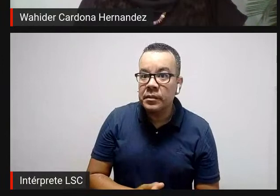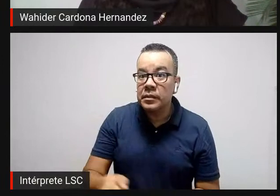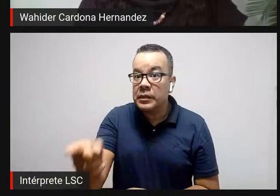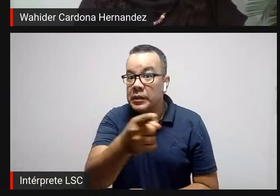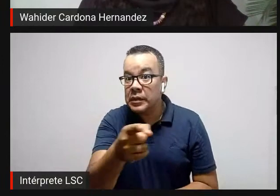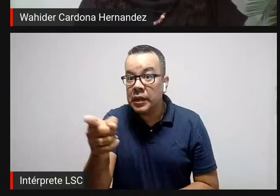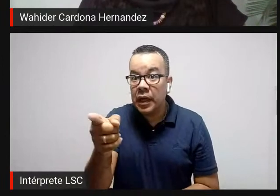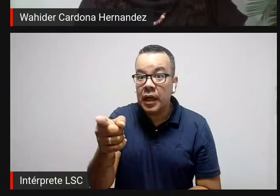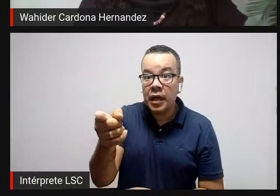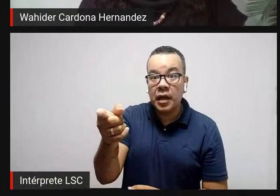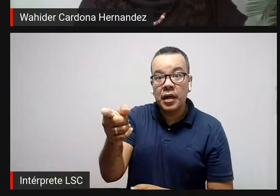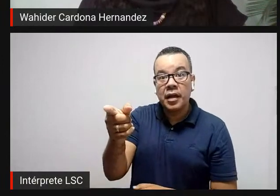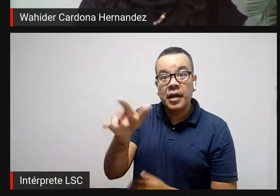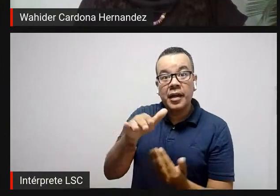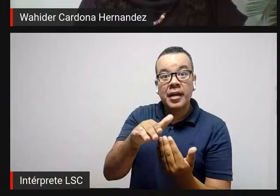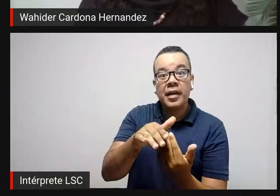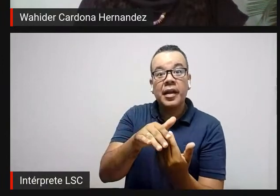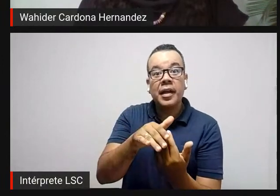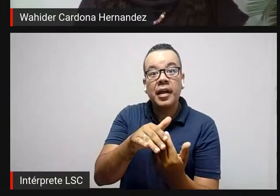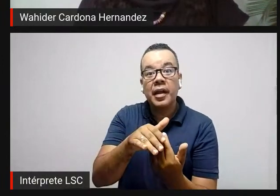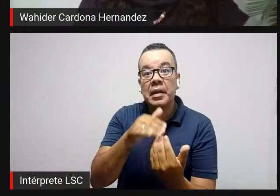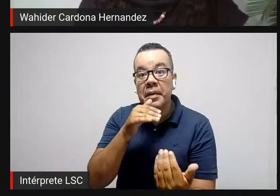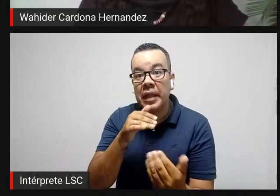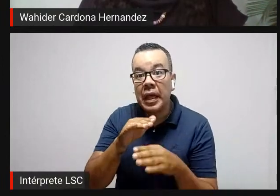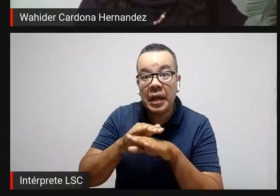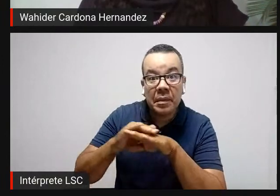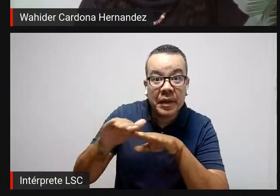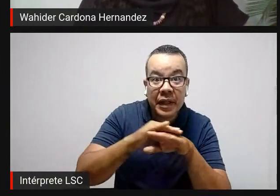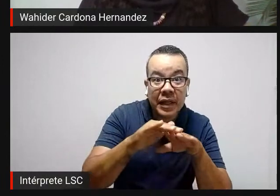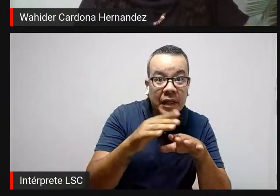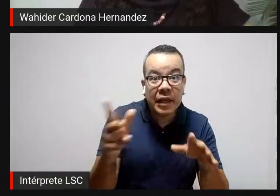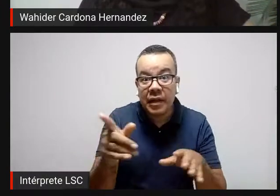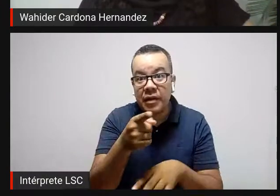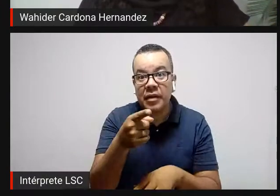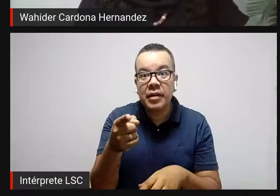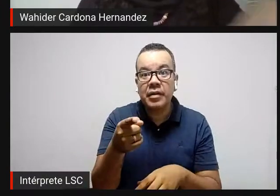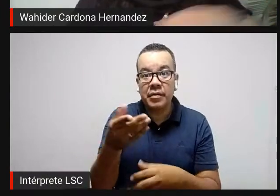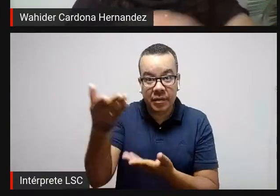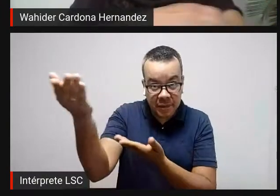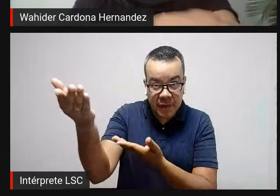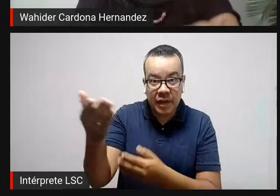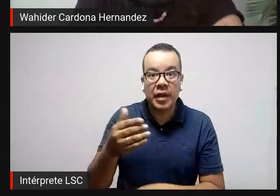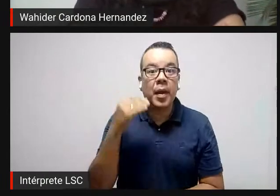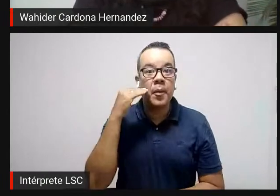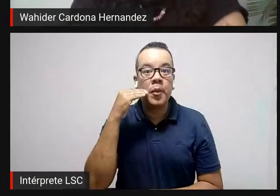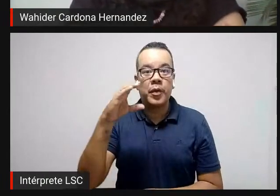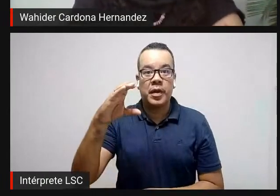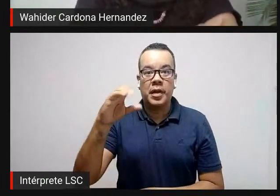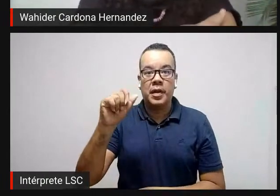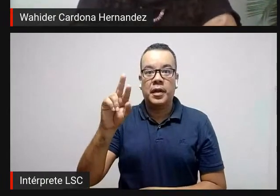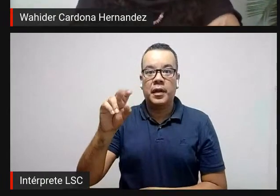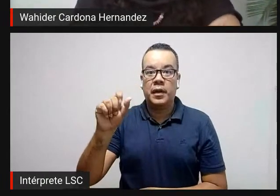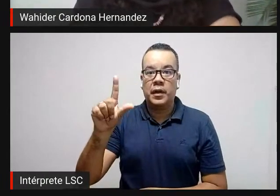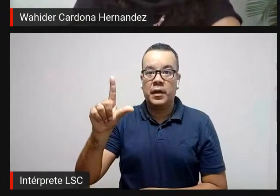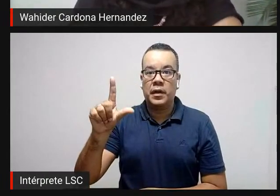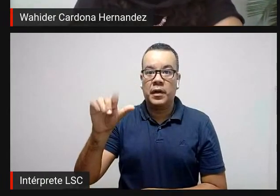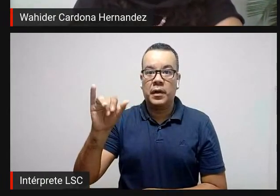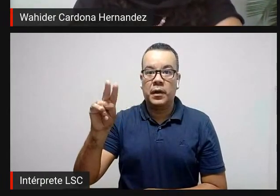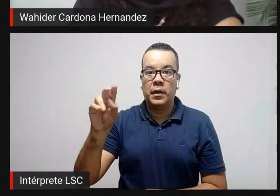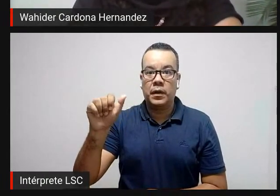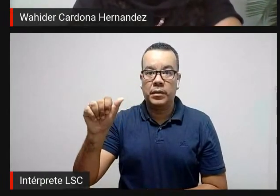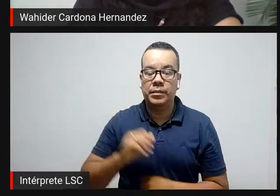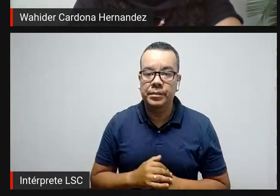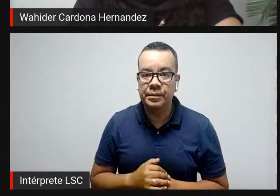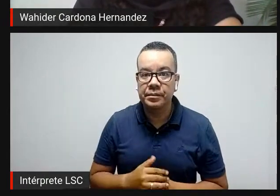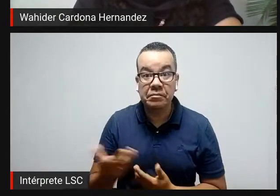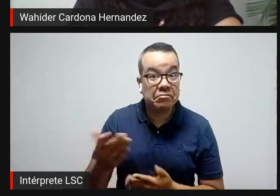tiene alguna invitación. Sé que Wider sí y yo también tengo las mías. Te doy la palabra, Carolina, si tienes algún evento pronto